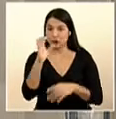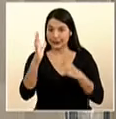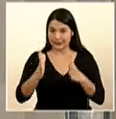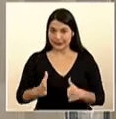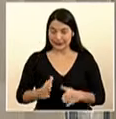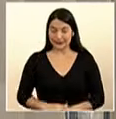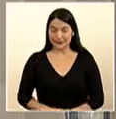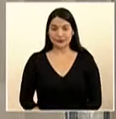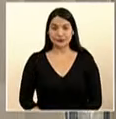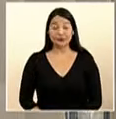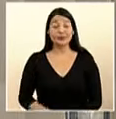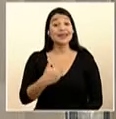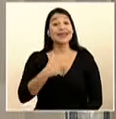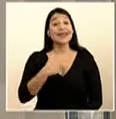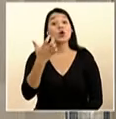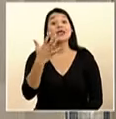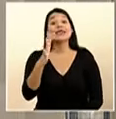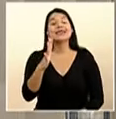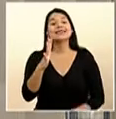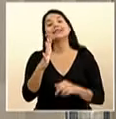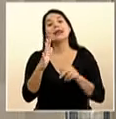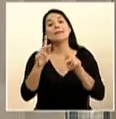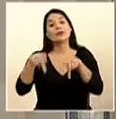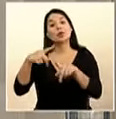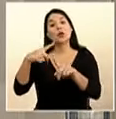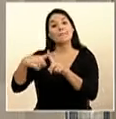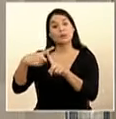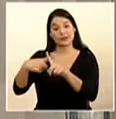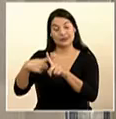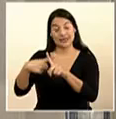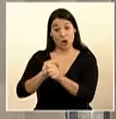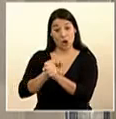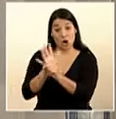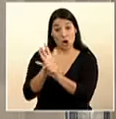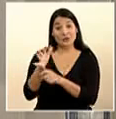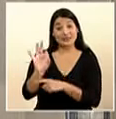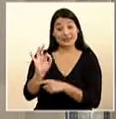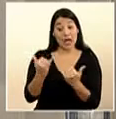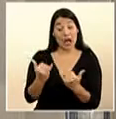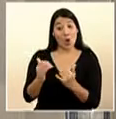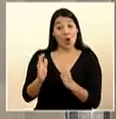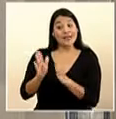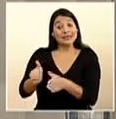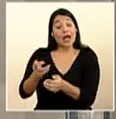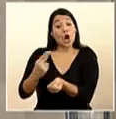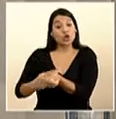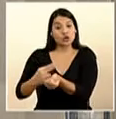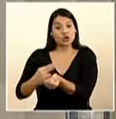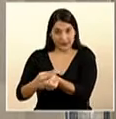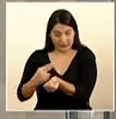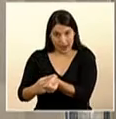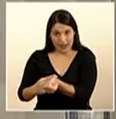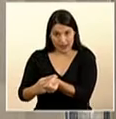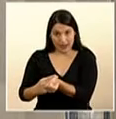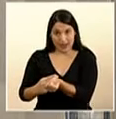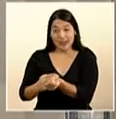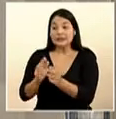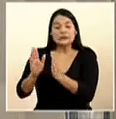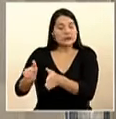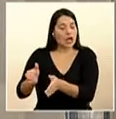tenemos 15 personas positivas por kobe 19 que están en hospitalización en condición de